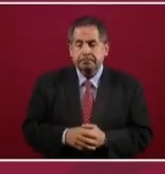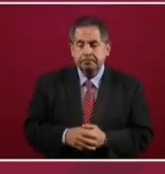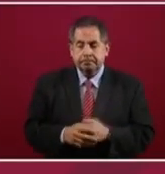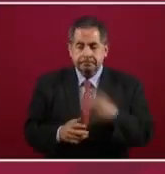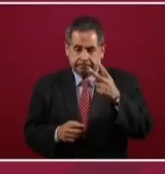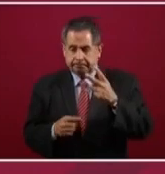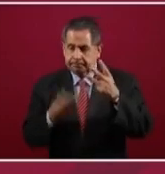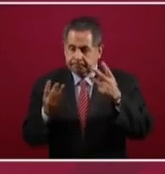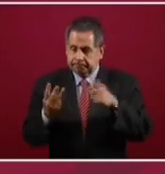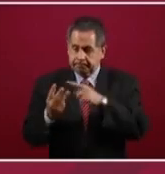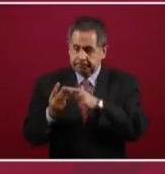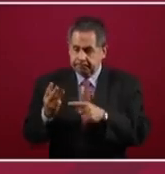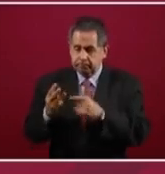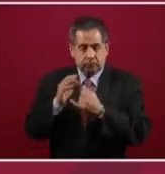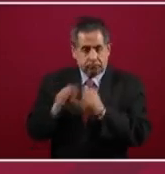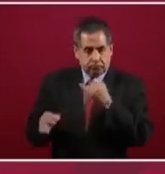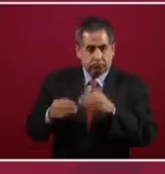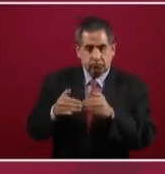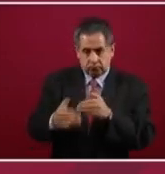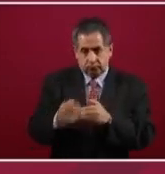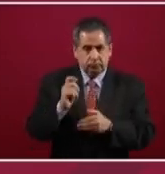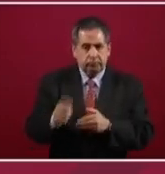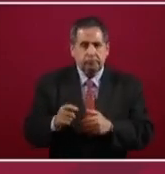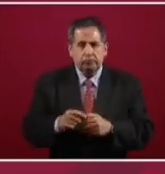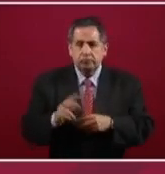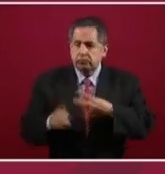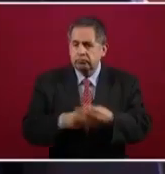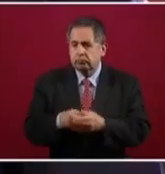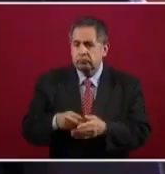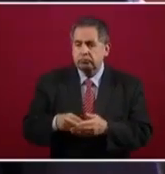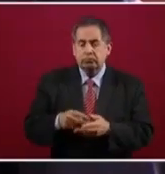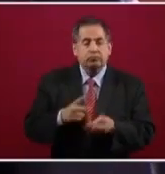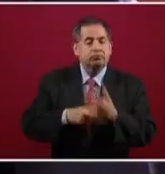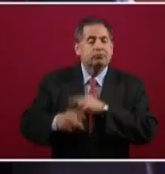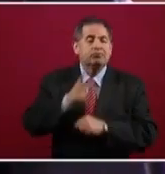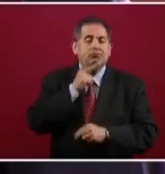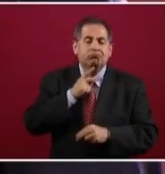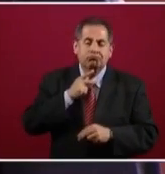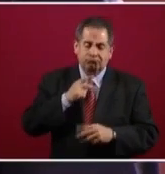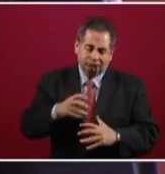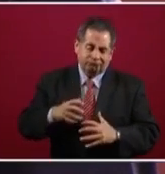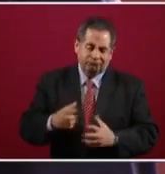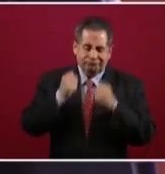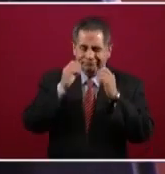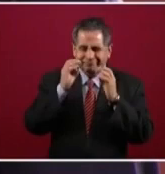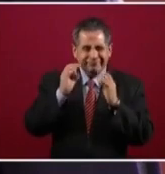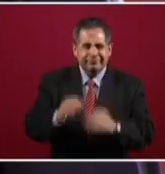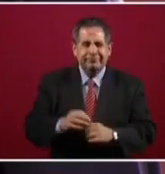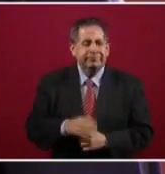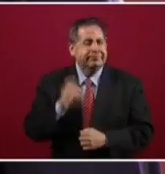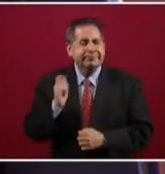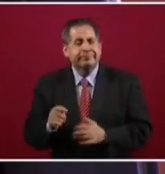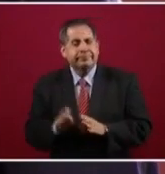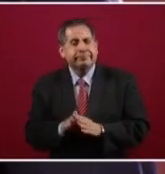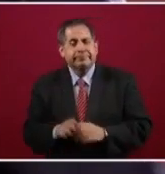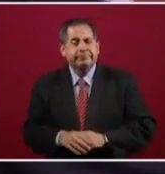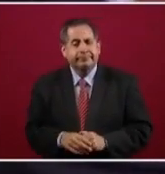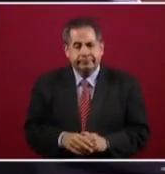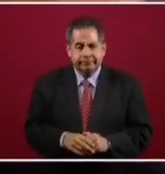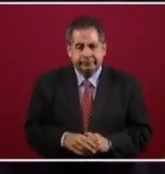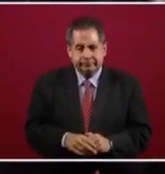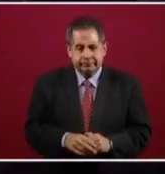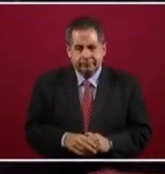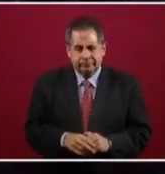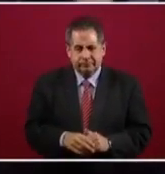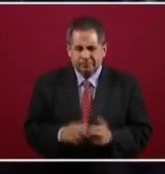3 años del gobierno se va a sembrar el petróleo. Es decir,